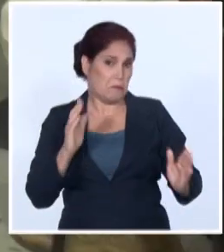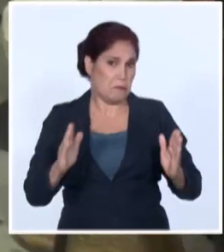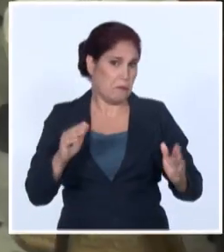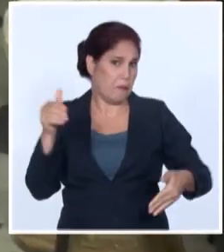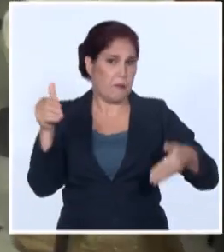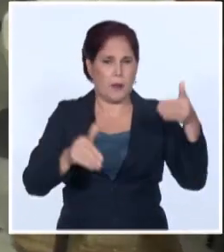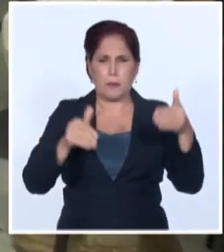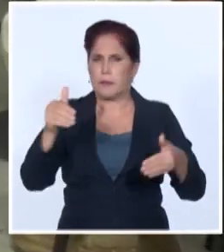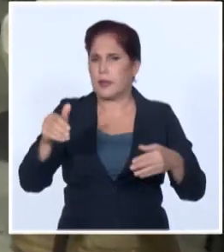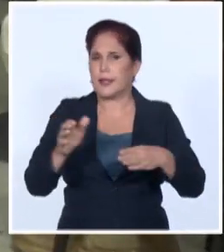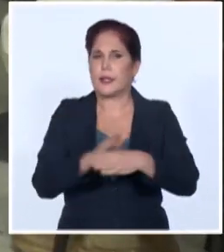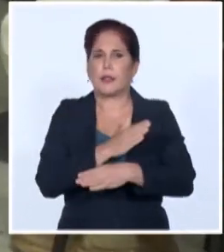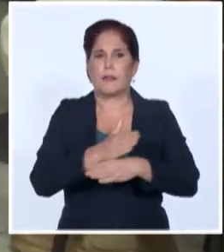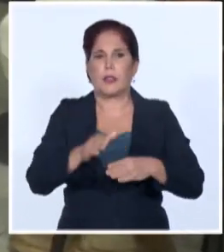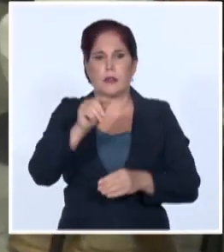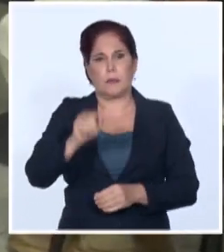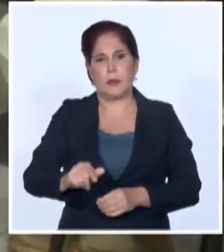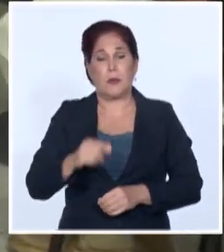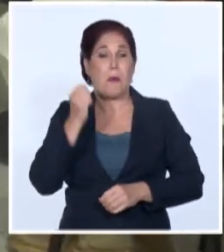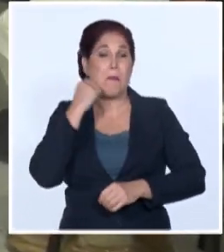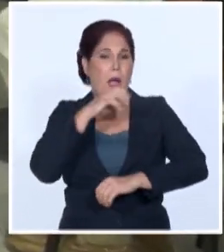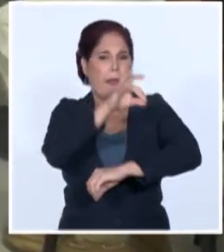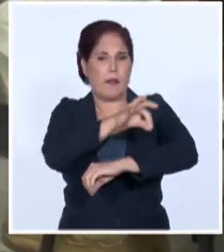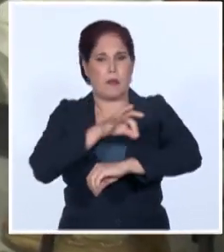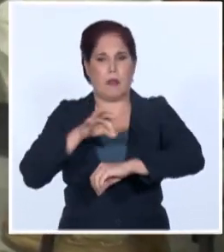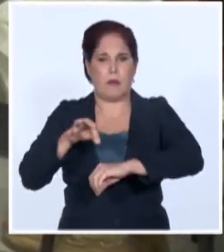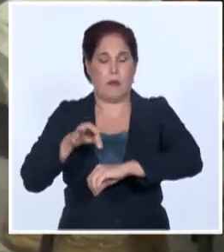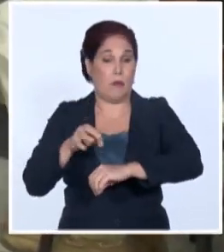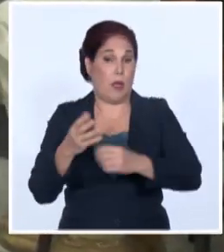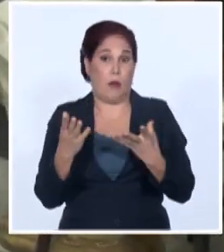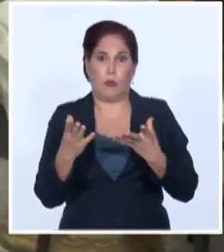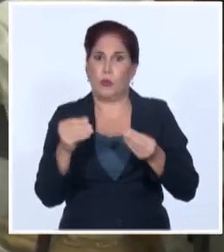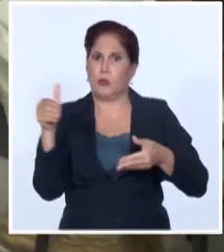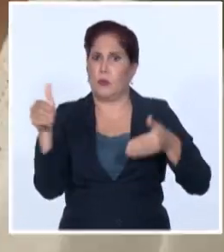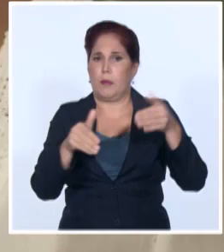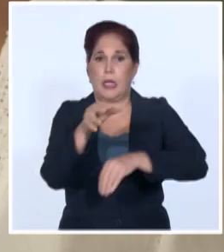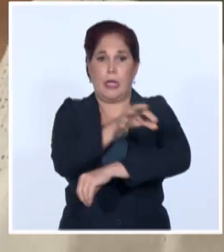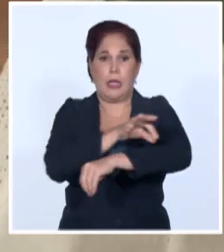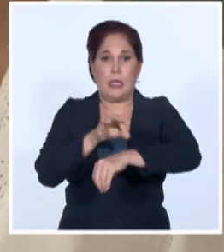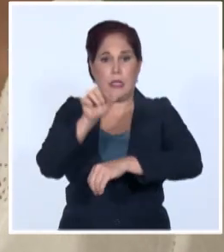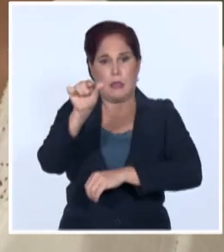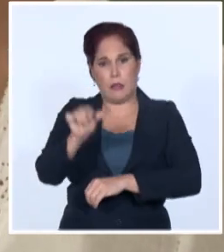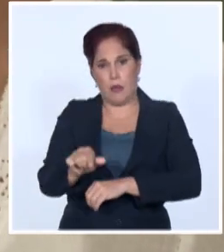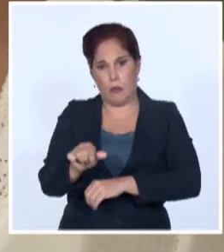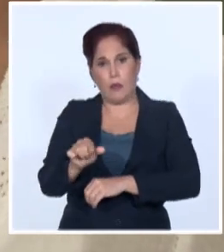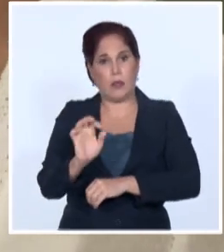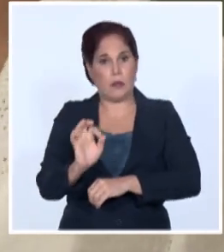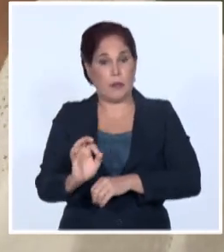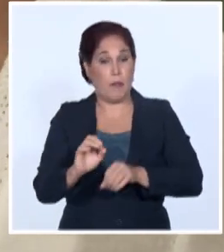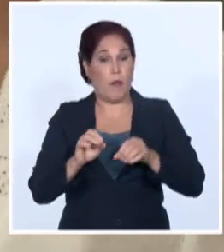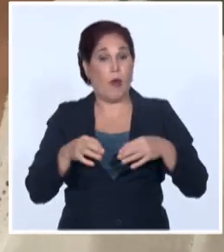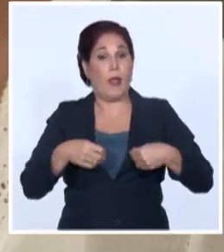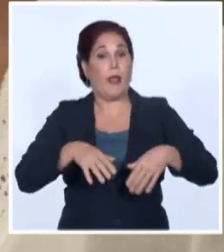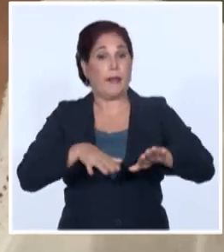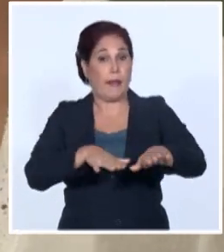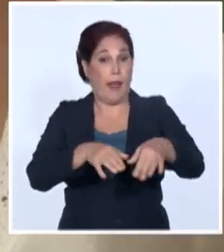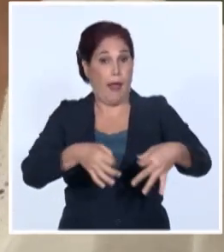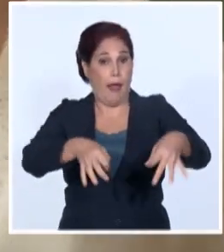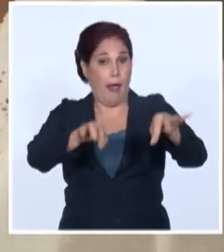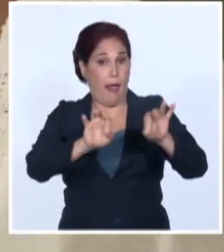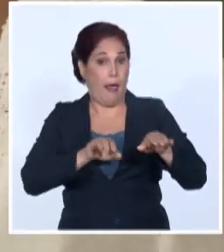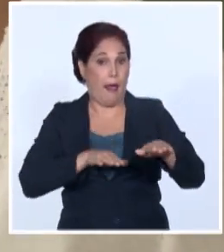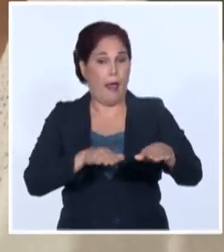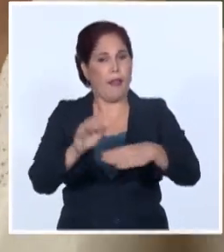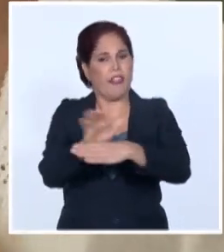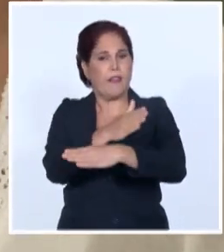participar más diseñadores que el año pasado, hay muchos. Y la gama de telarte la han extendido de